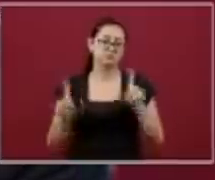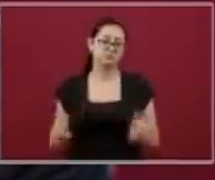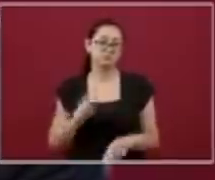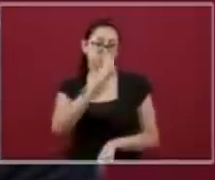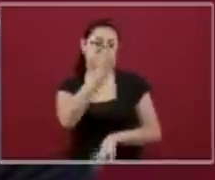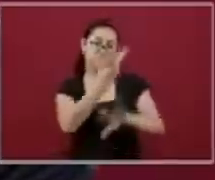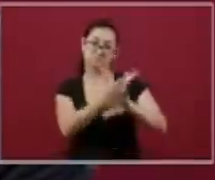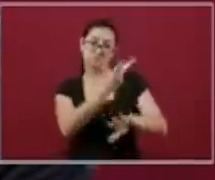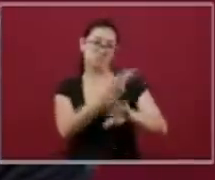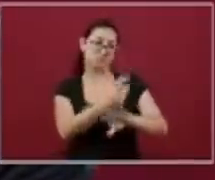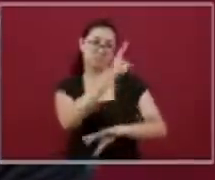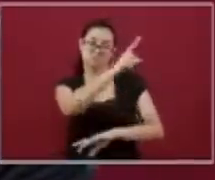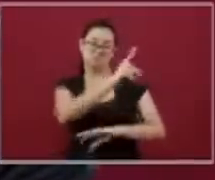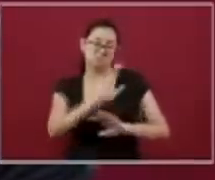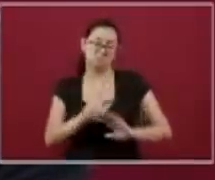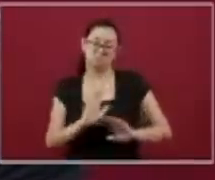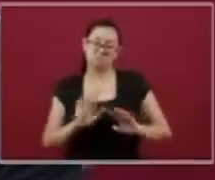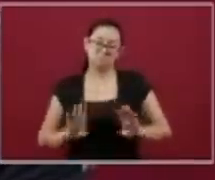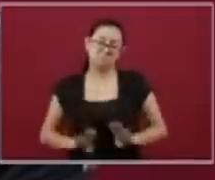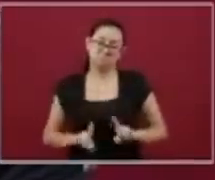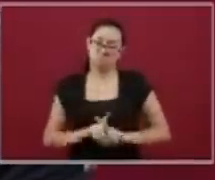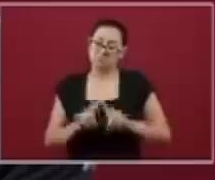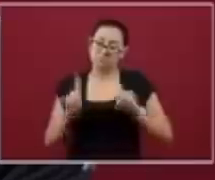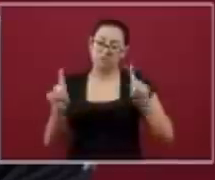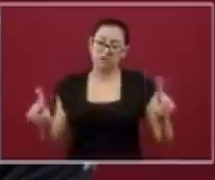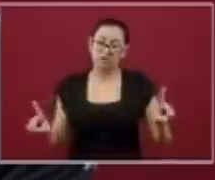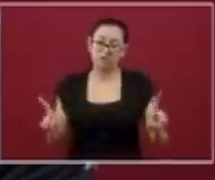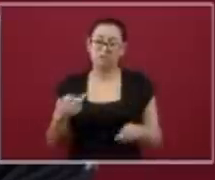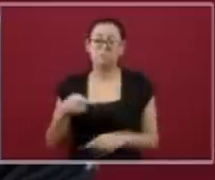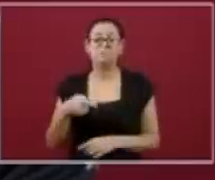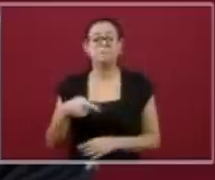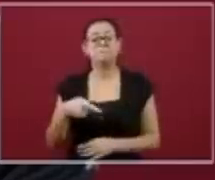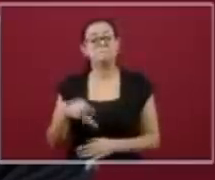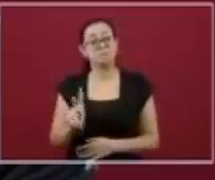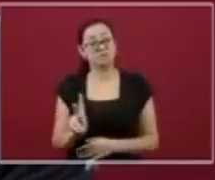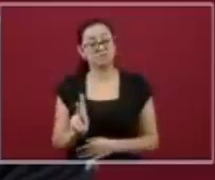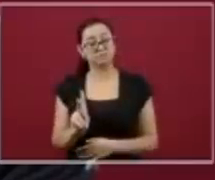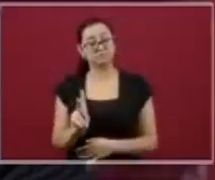gobierno de Estados Unidos. Sin embargo,